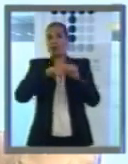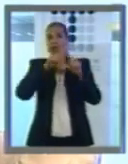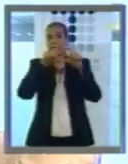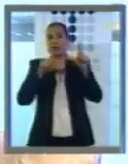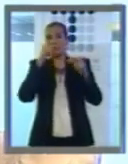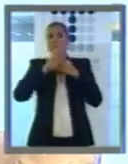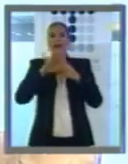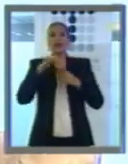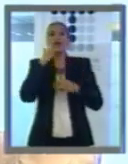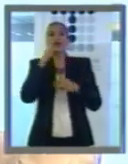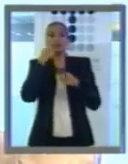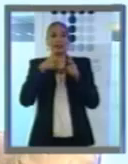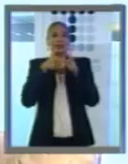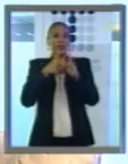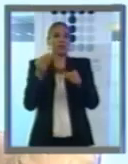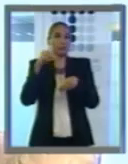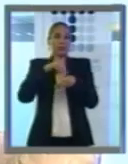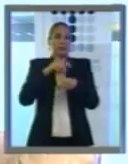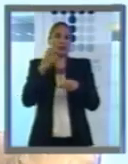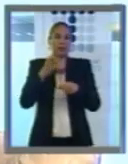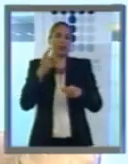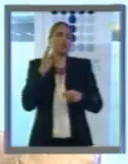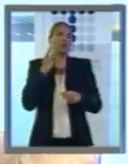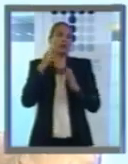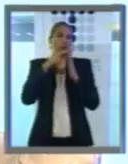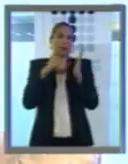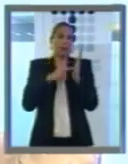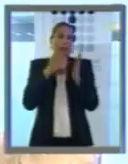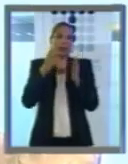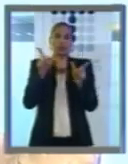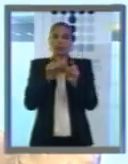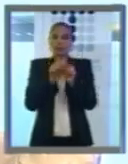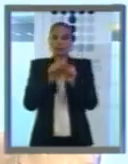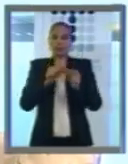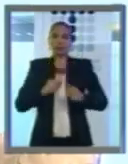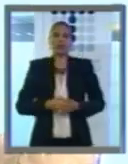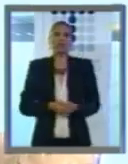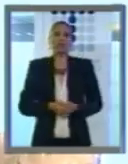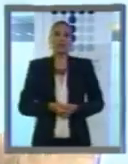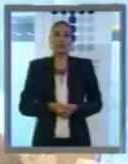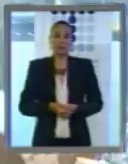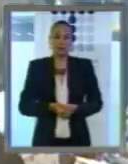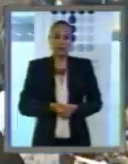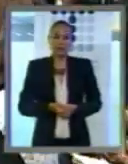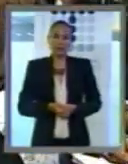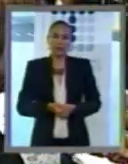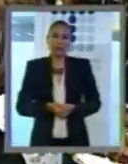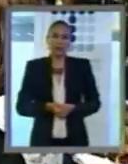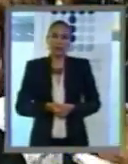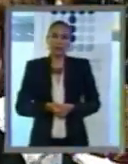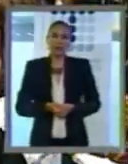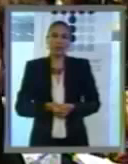darle seguimiento a la implementación de esta política. Entonces, eso, hasta ahí te lo dejaría ahí. Muchas gracias.